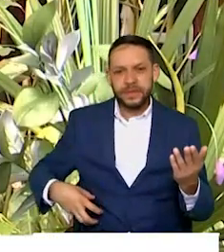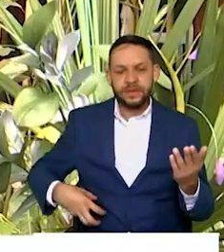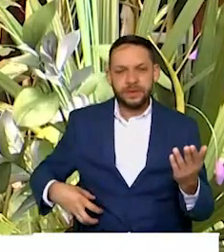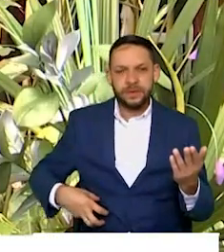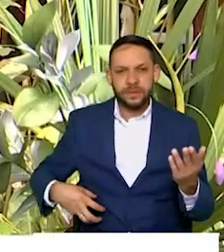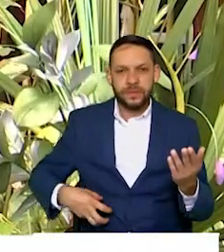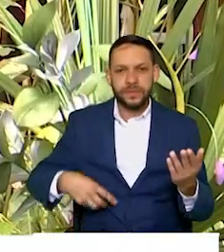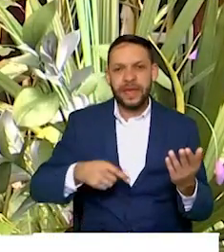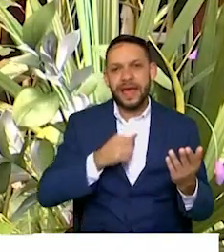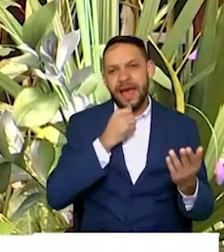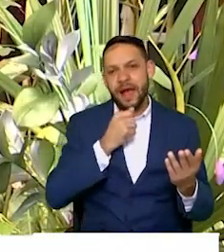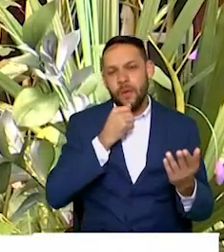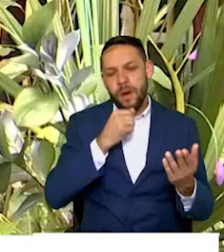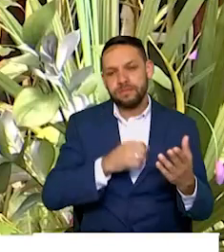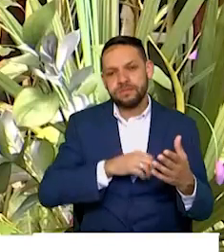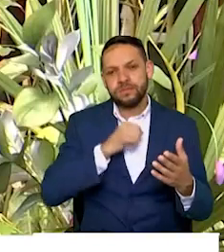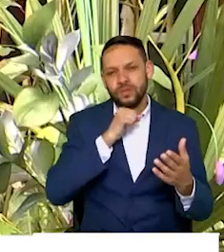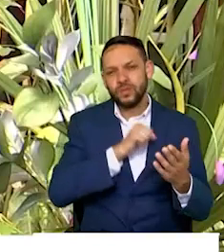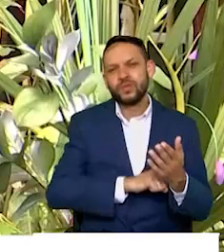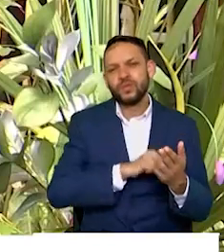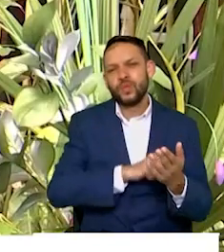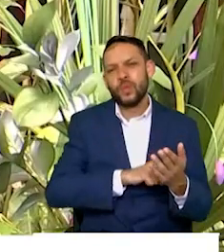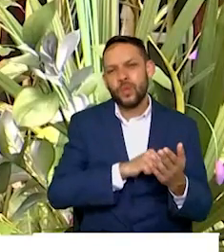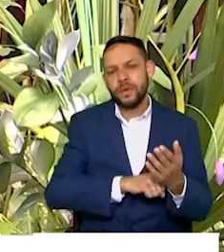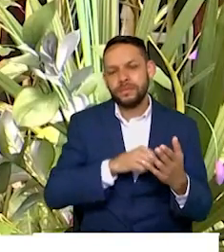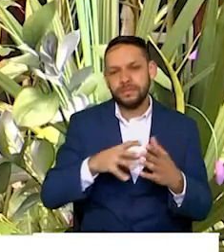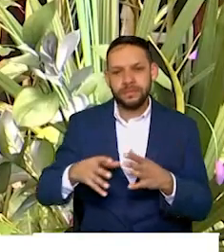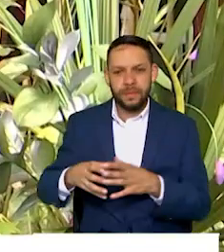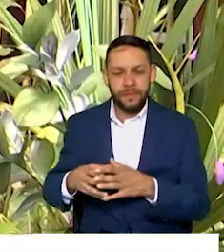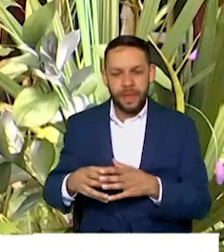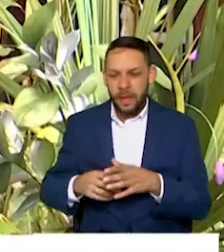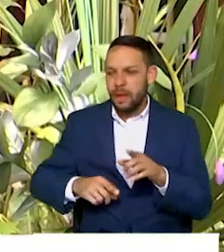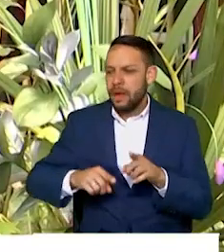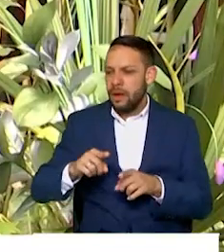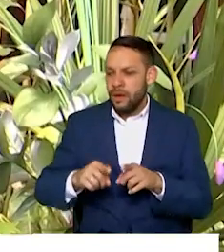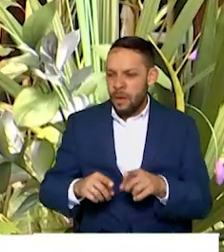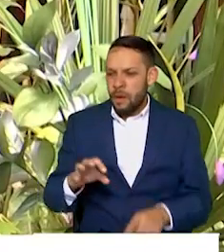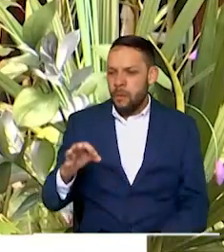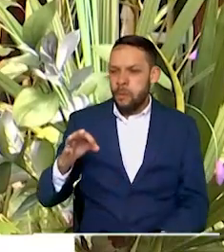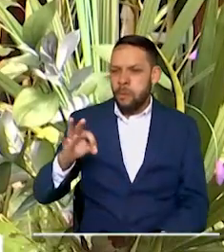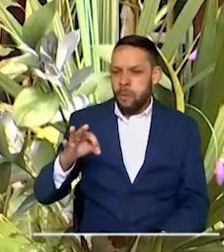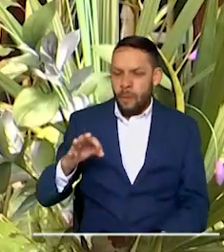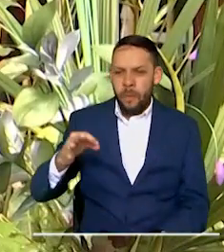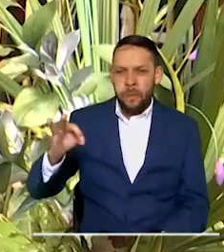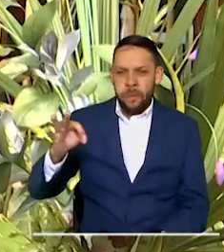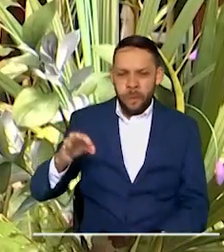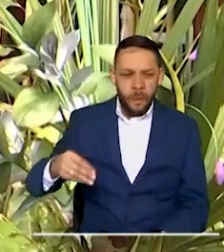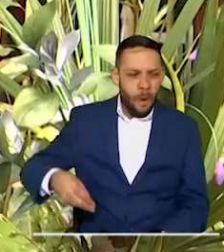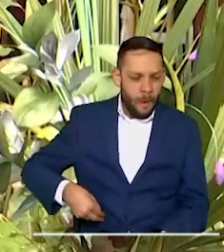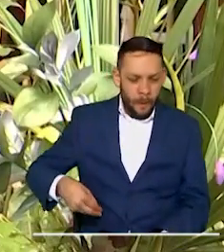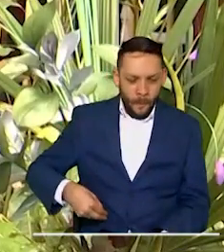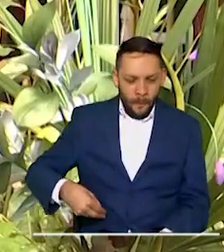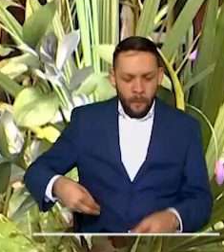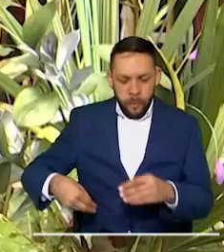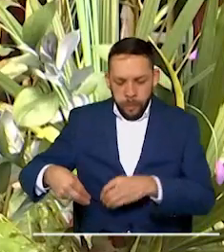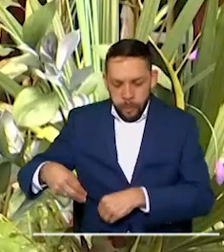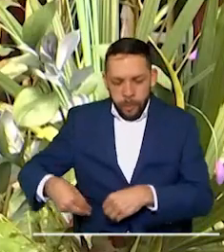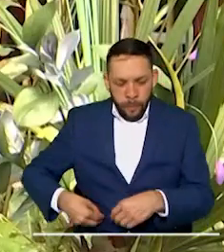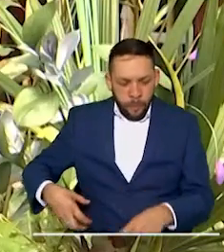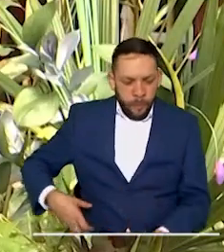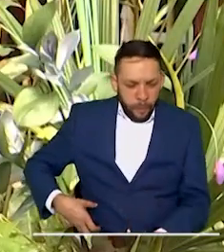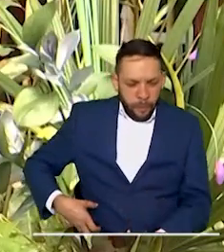Los riñones hay alteraciones no solamente de cálculos que casi todo el mundo conoce, porque puesto que son procesos muy